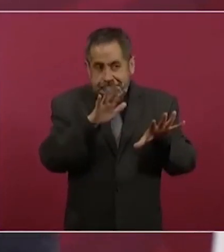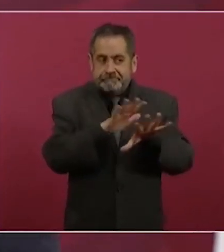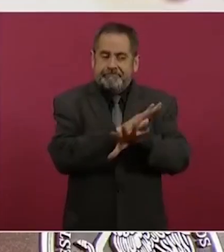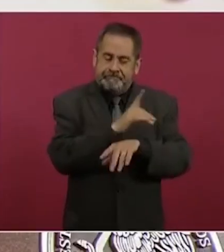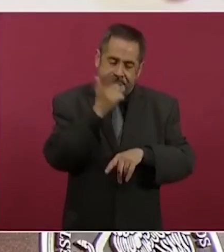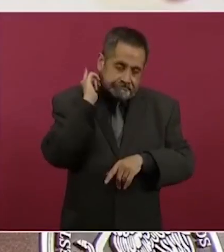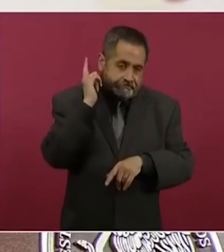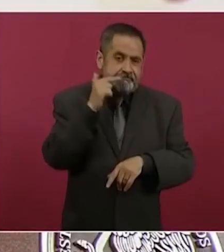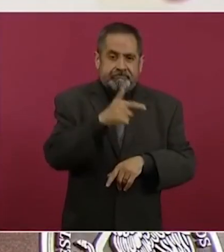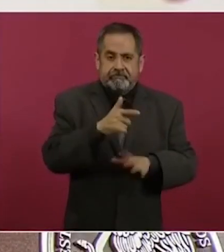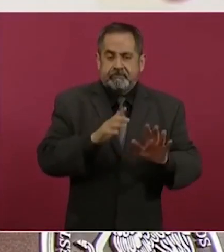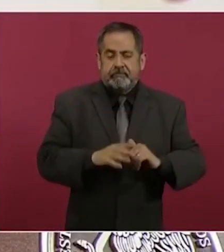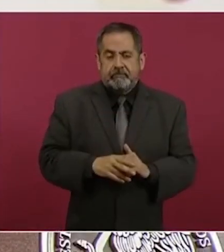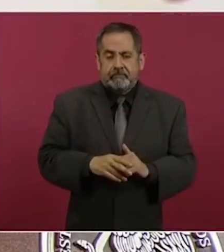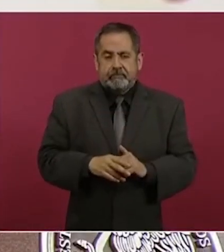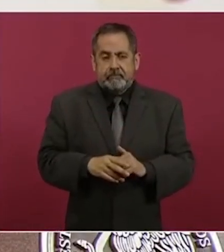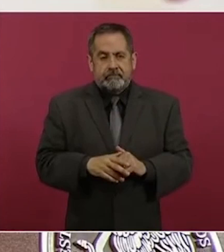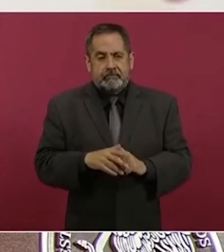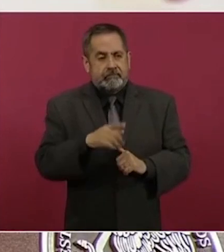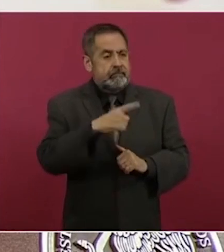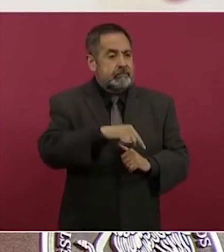a